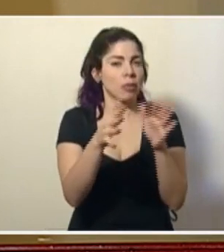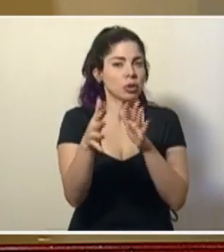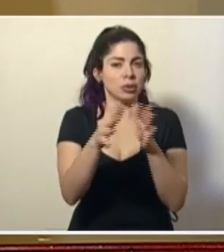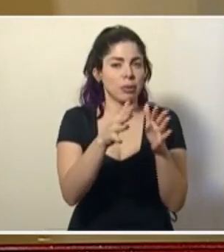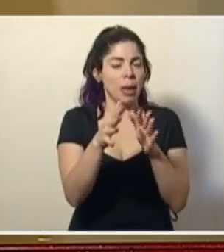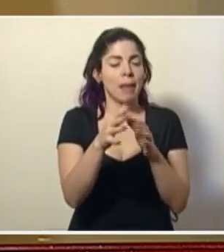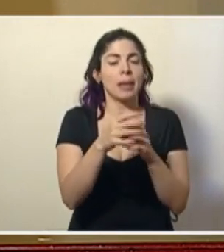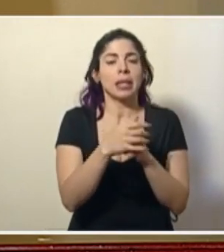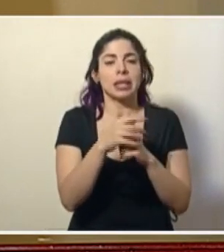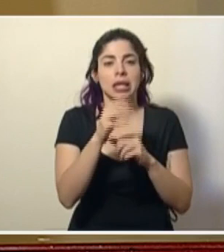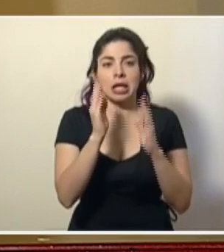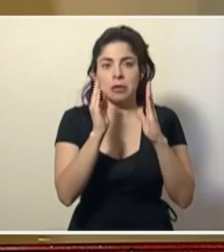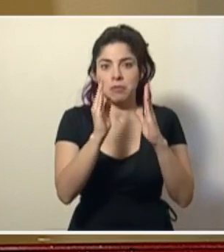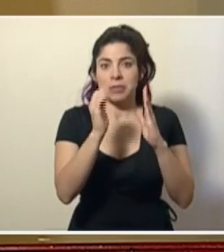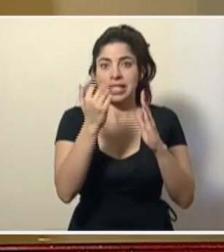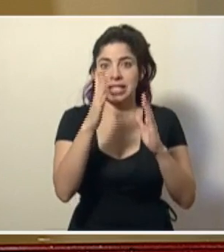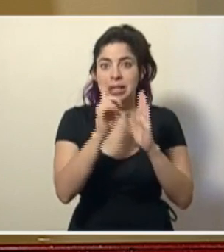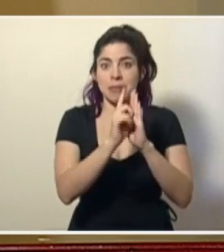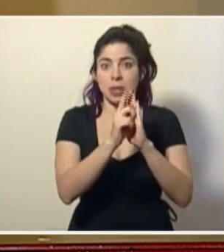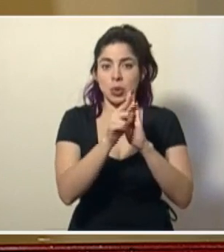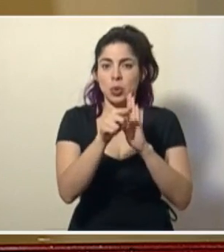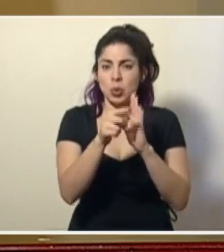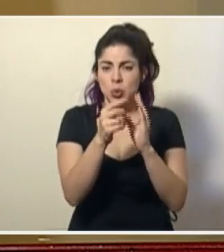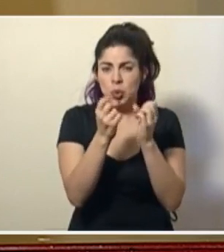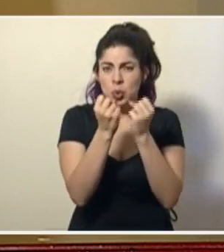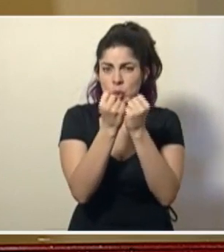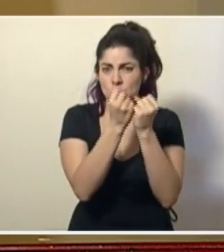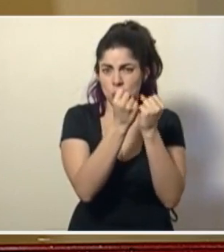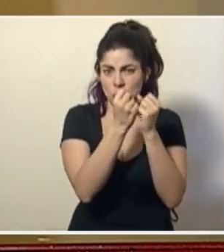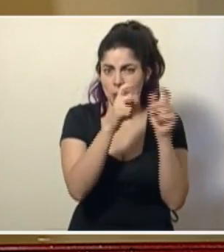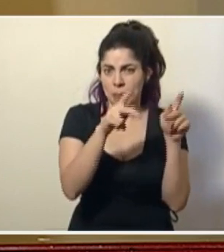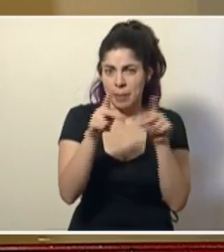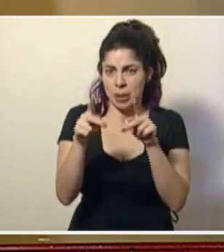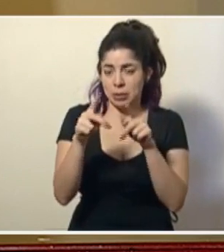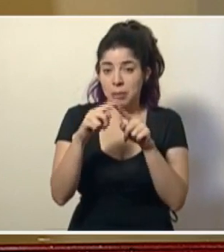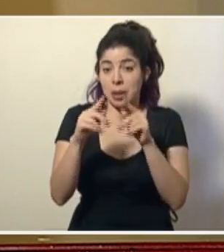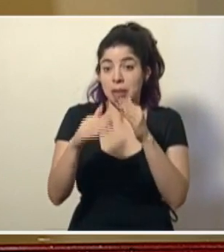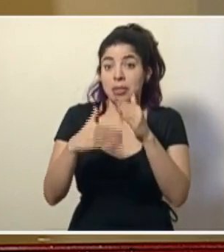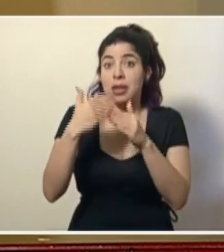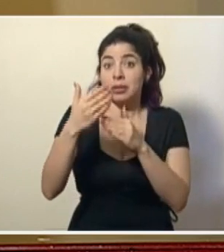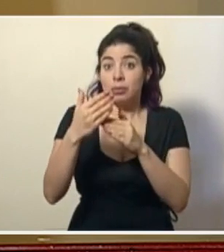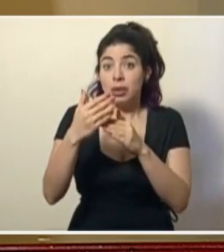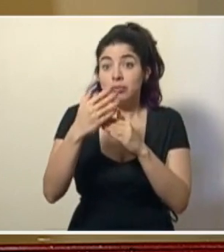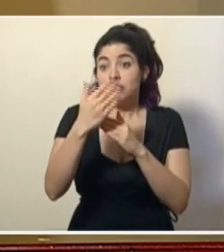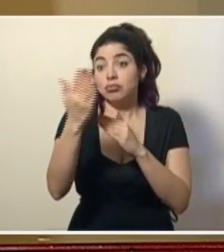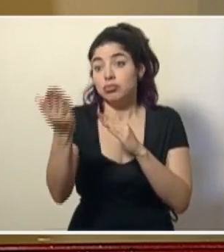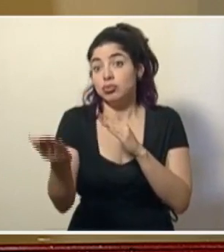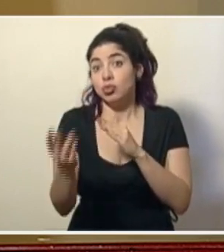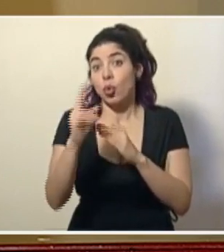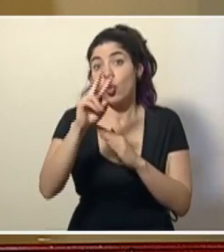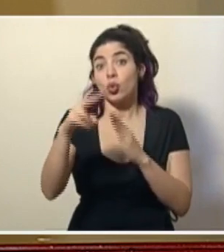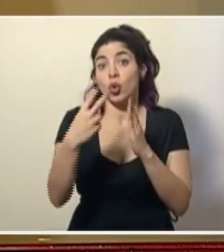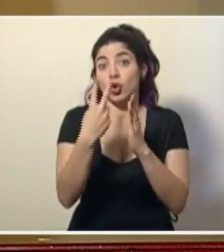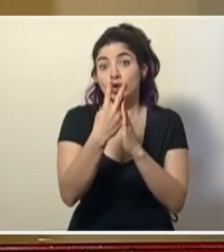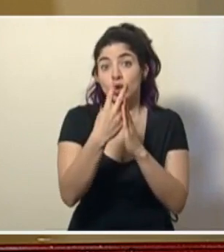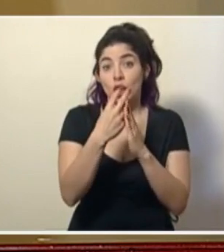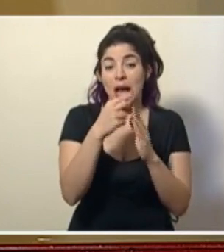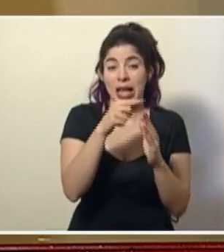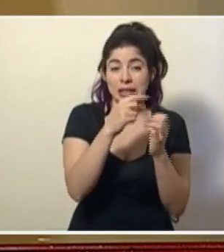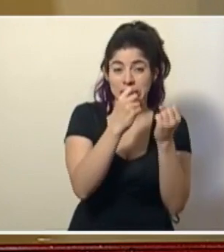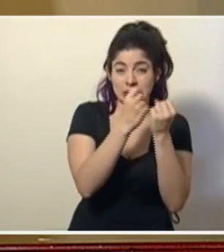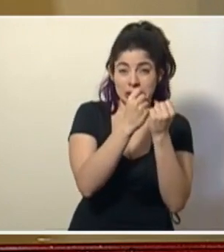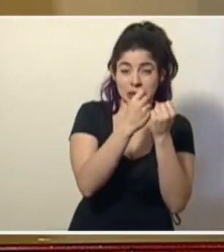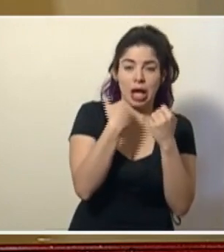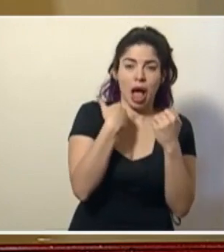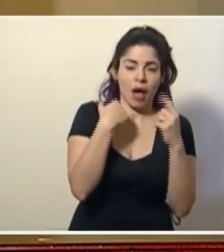aproximadamente en el que hubo alguna aglomeración. Posterior a eso y durante las 2 horas siguientes del periodo de la hora pico,